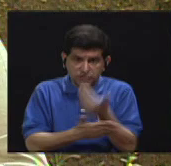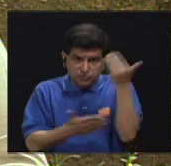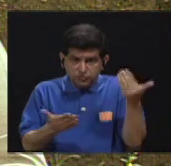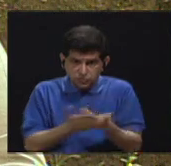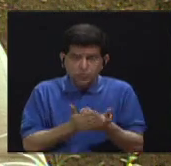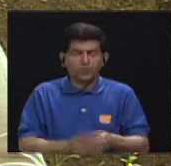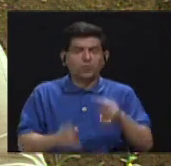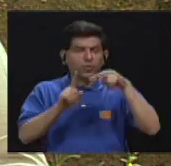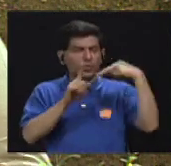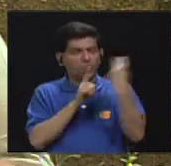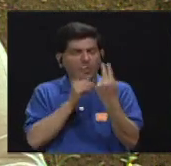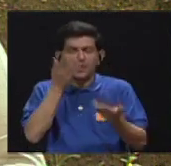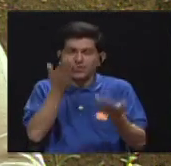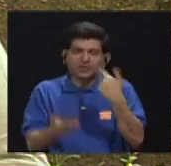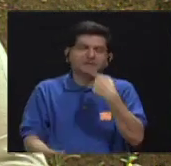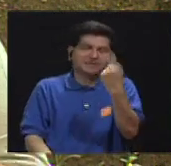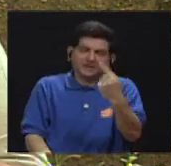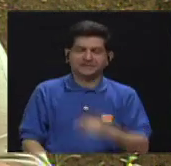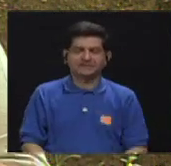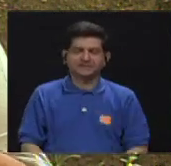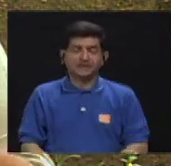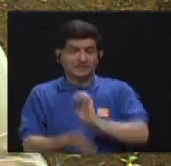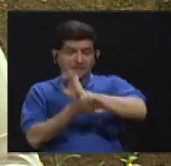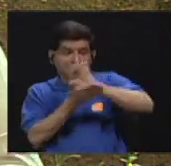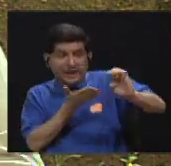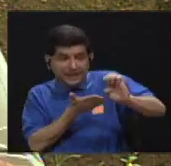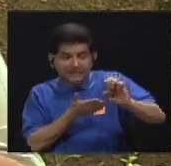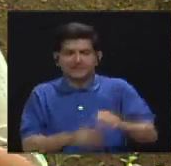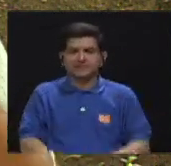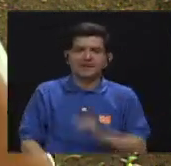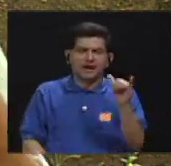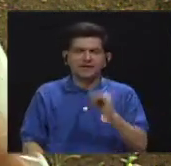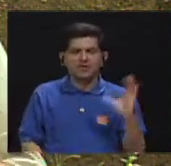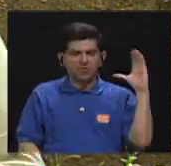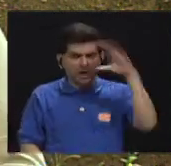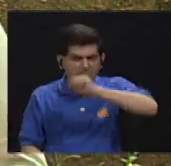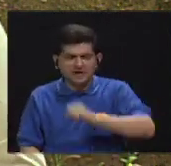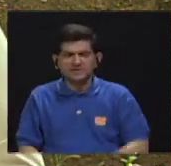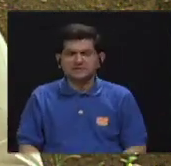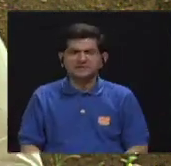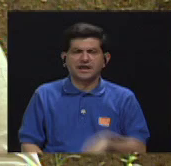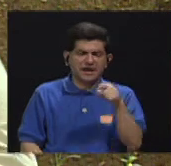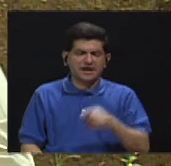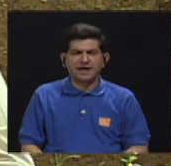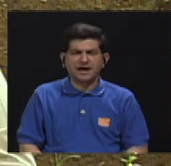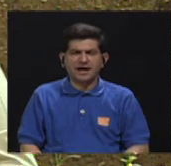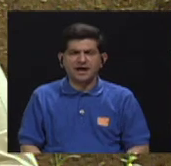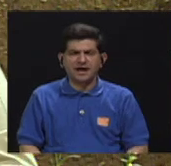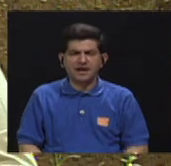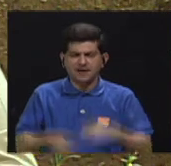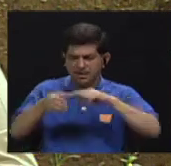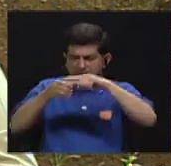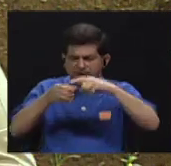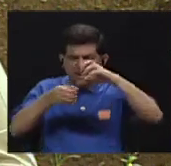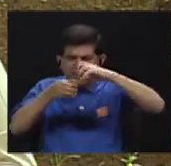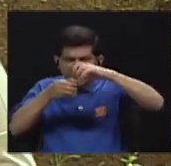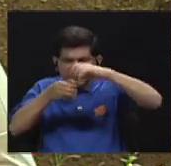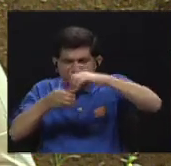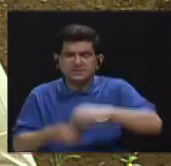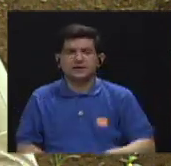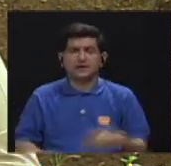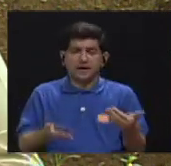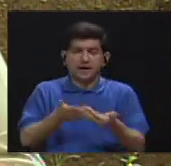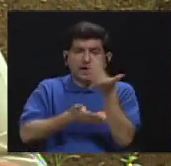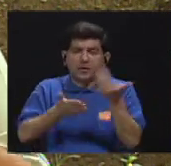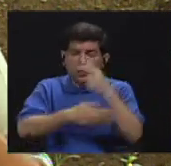nueva paradigma, por así decirlo, de la prevención y de detectar la caries a momentos más